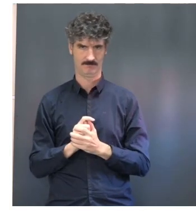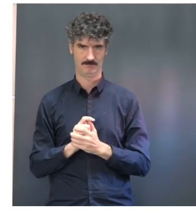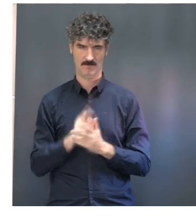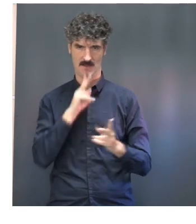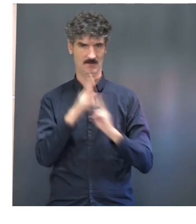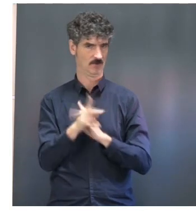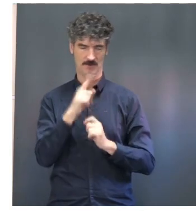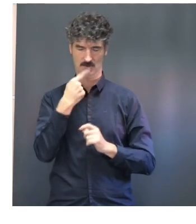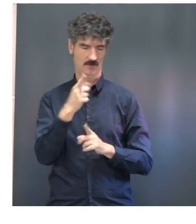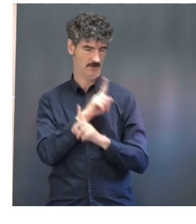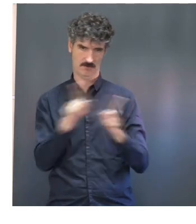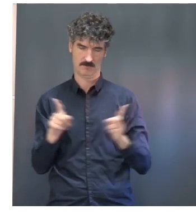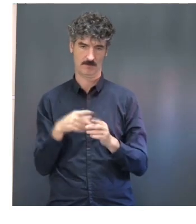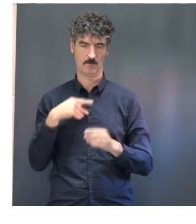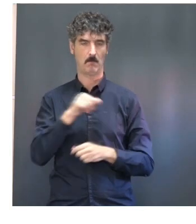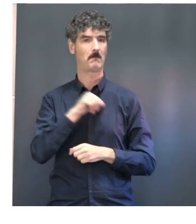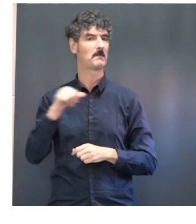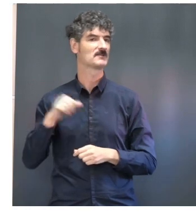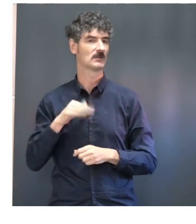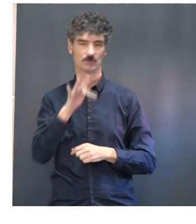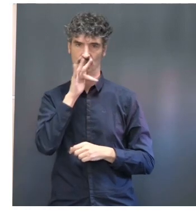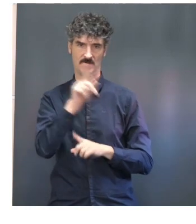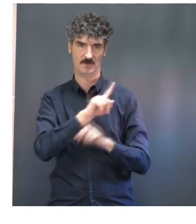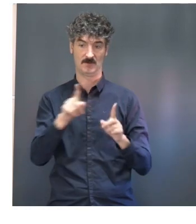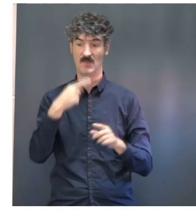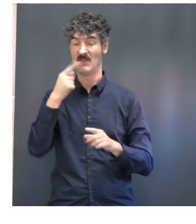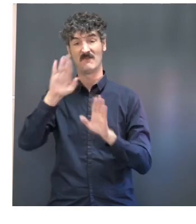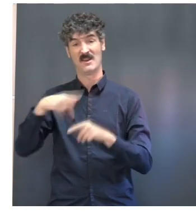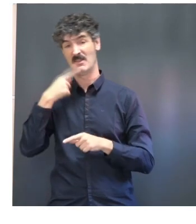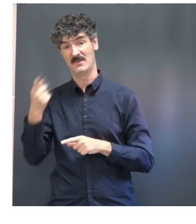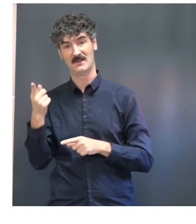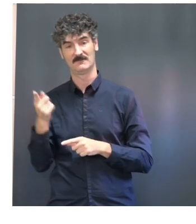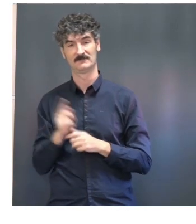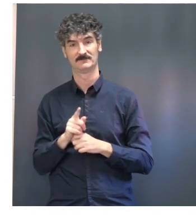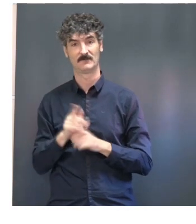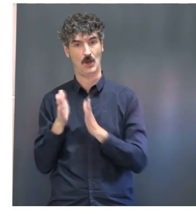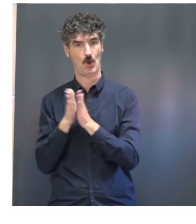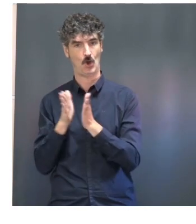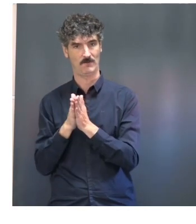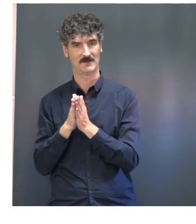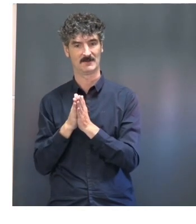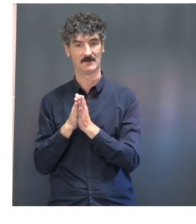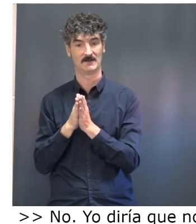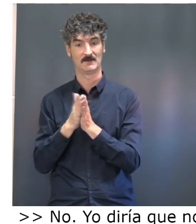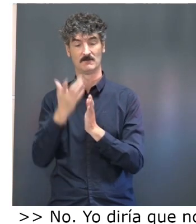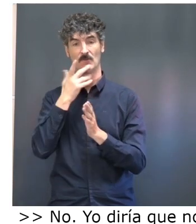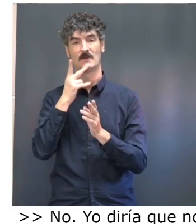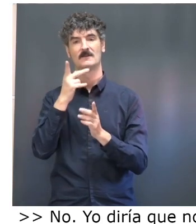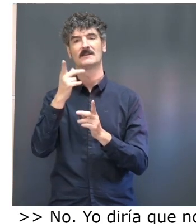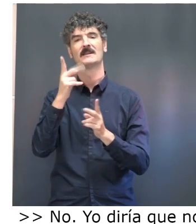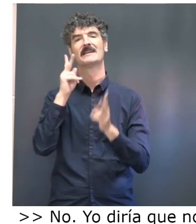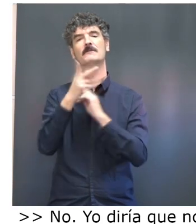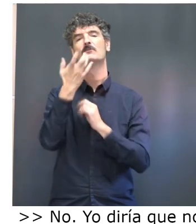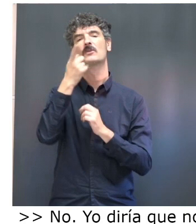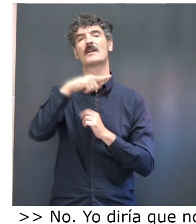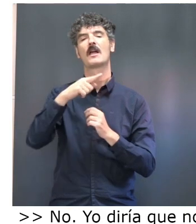Yo diría que no. Yo creo que personalmente no, porque al final es lo que decía ella también antes. Los que tienen más respuestas son aquellas personas